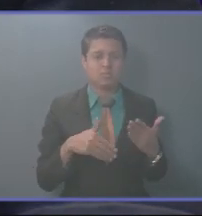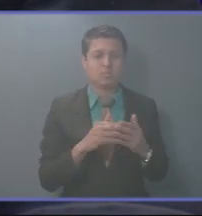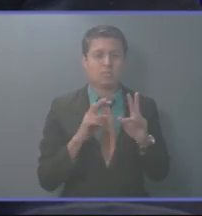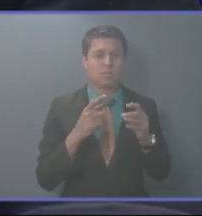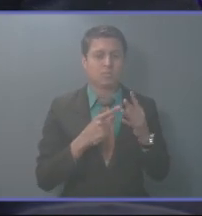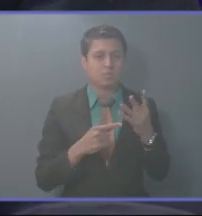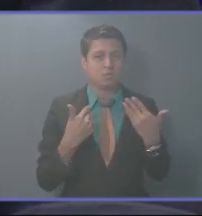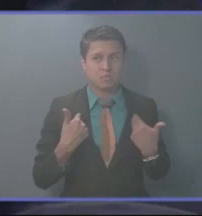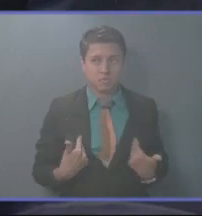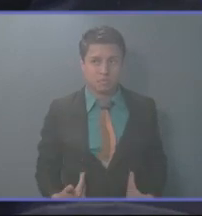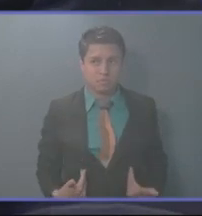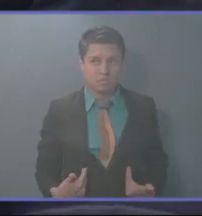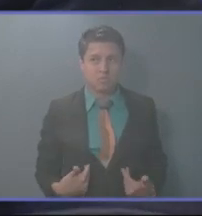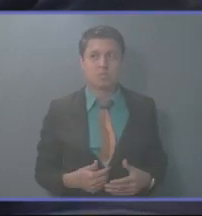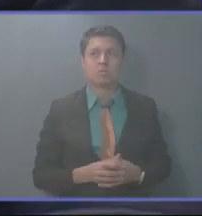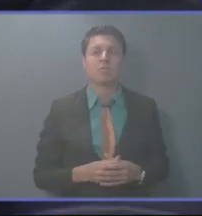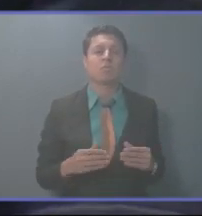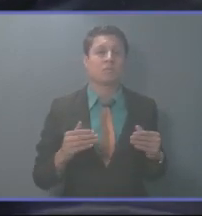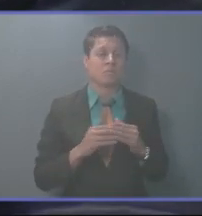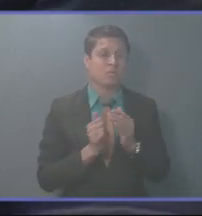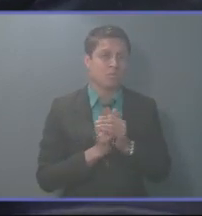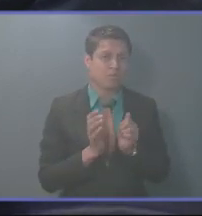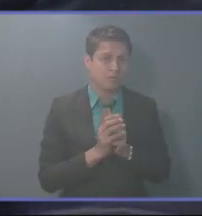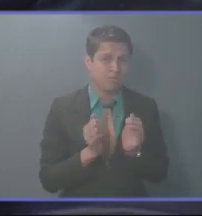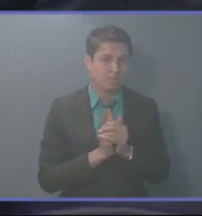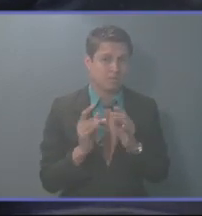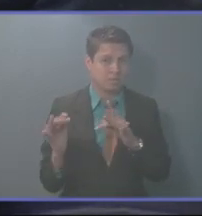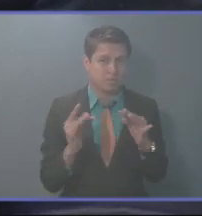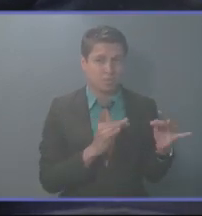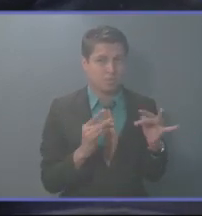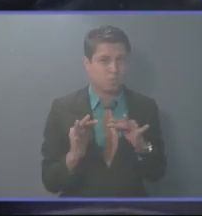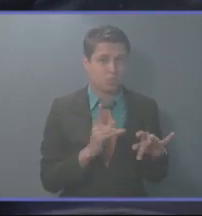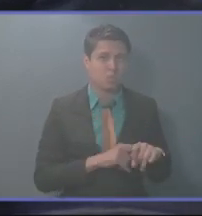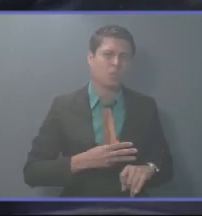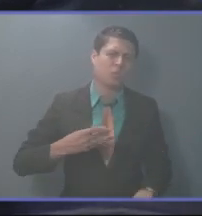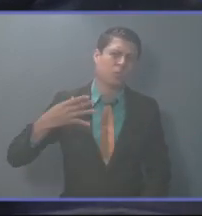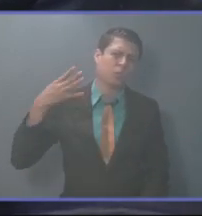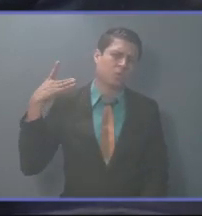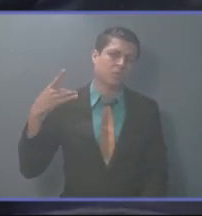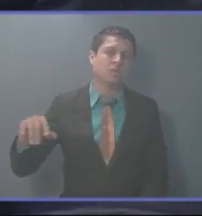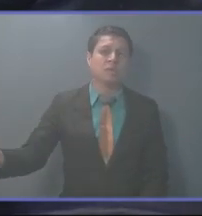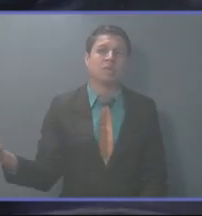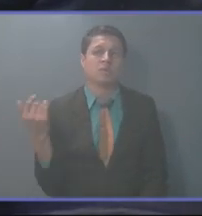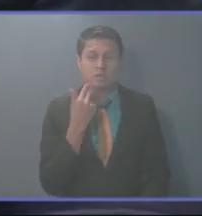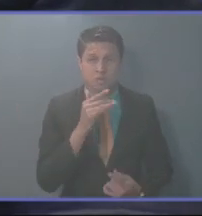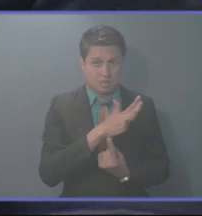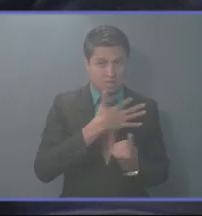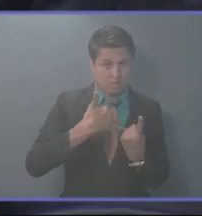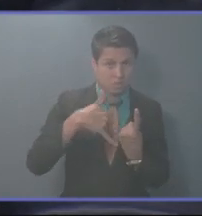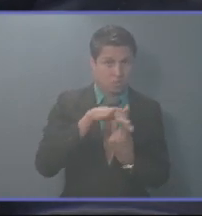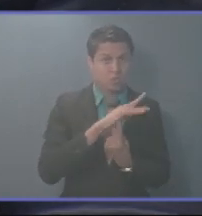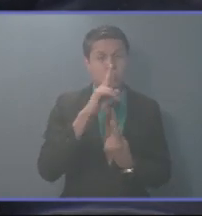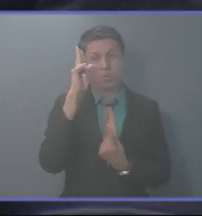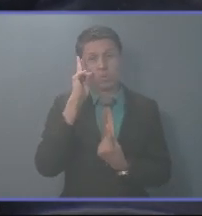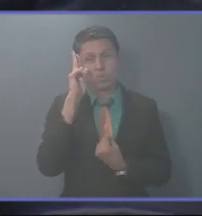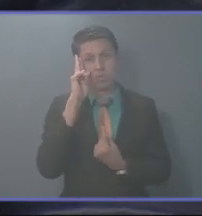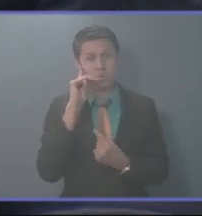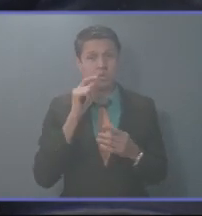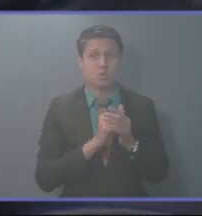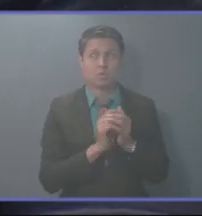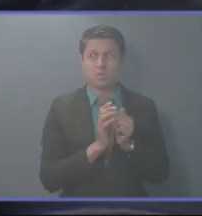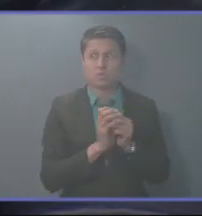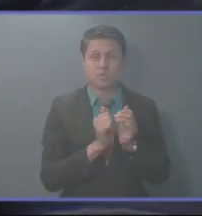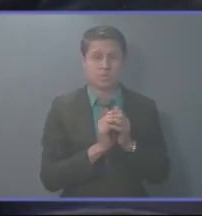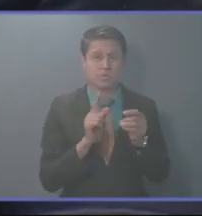lesa humanidad y crímenes de guerra. Los crímenes de lesa humanidad y crímenes de guerra cometidos en el contexto y razón del conflicto armado